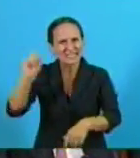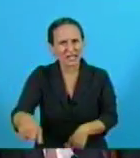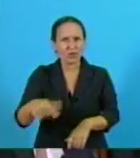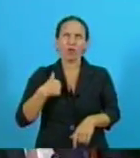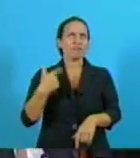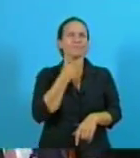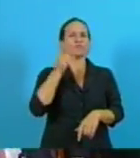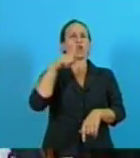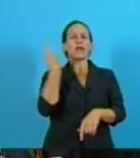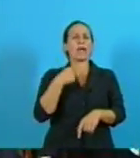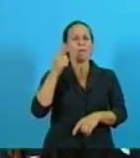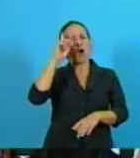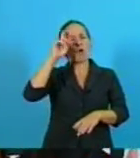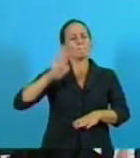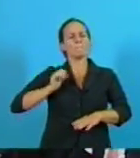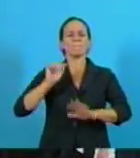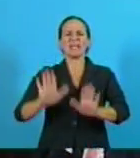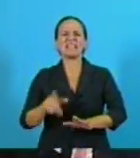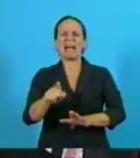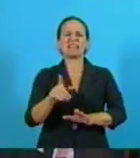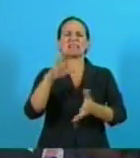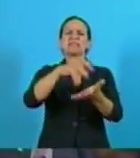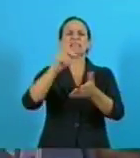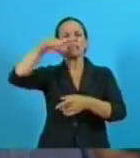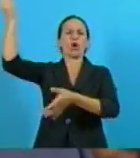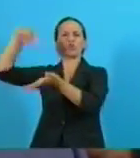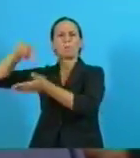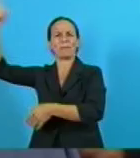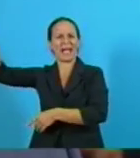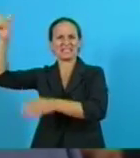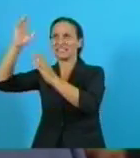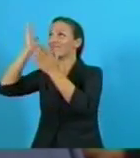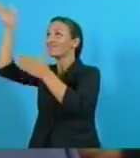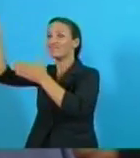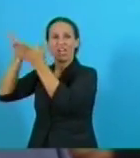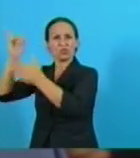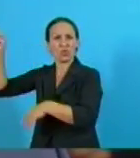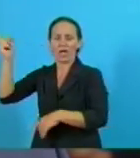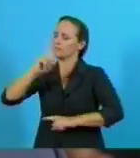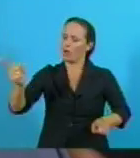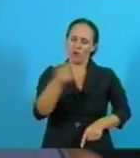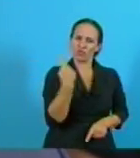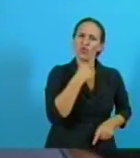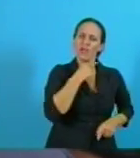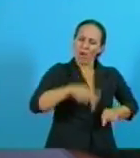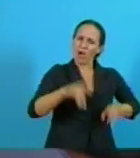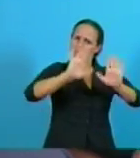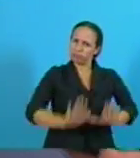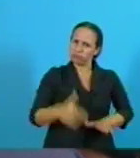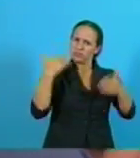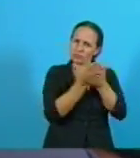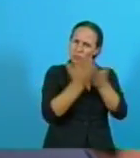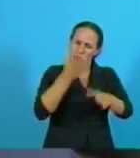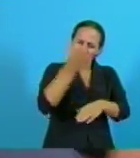más militares formados en ningún centro extranjero. Queremos militares, Fuerzas Armadas, formadas por